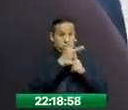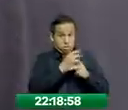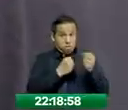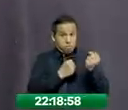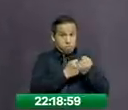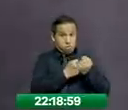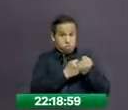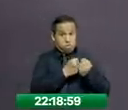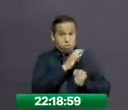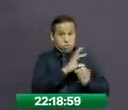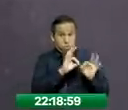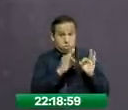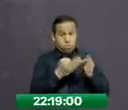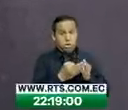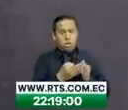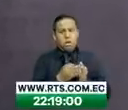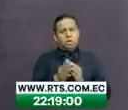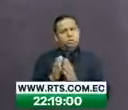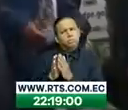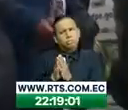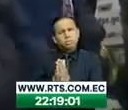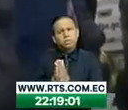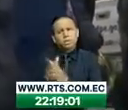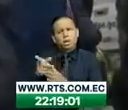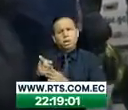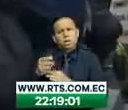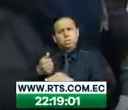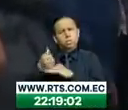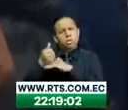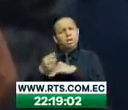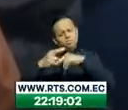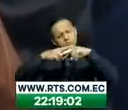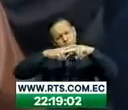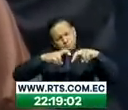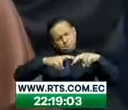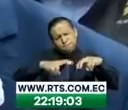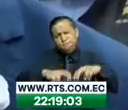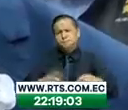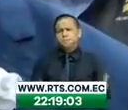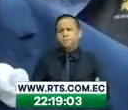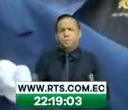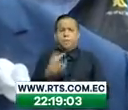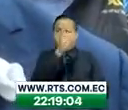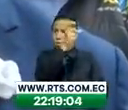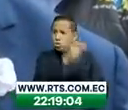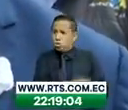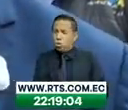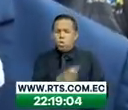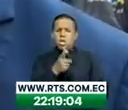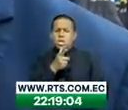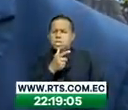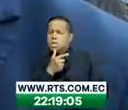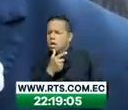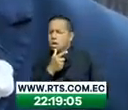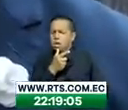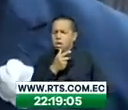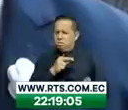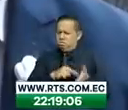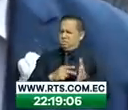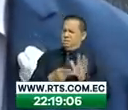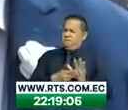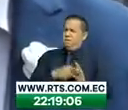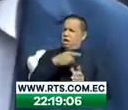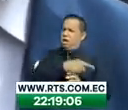y de una prolija investigación para el sospechoso como sabemos pues tiene que hacerse justicia estamos hablando de un delito de